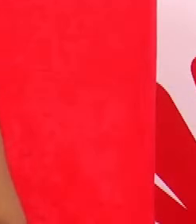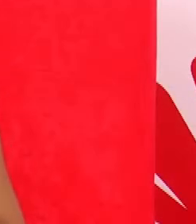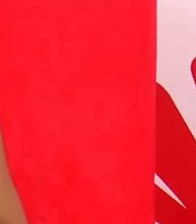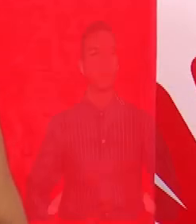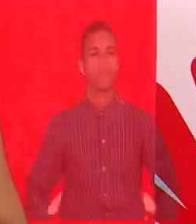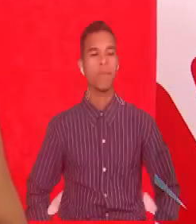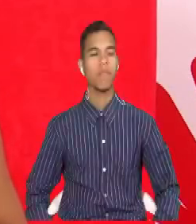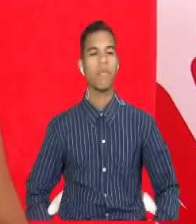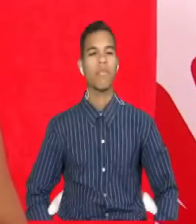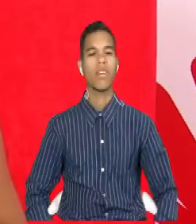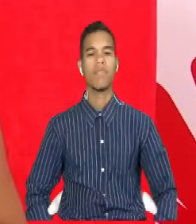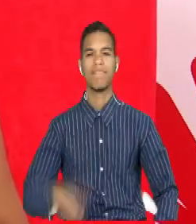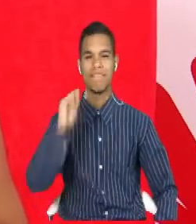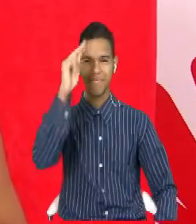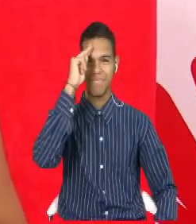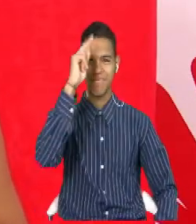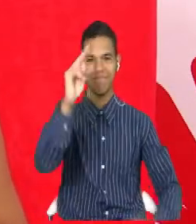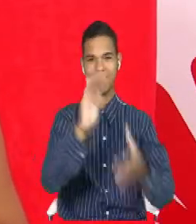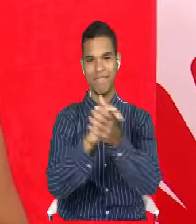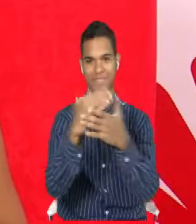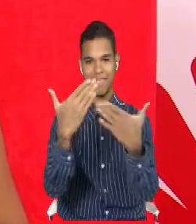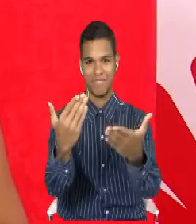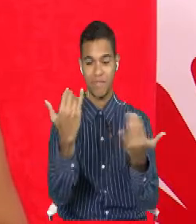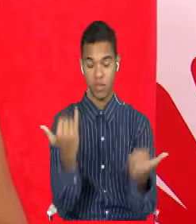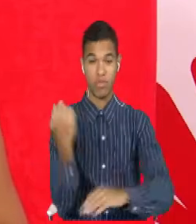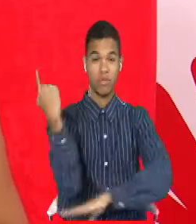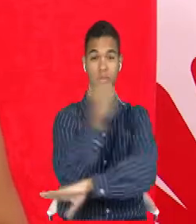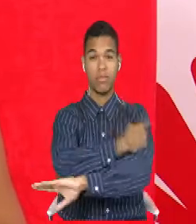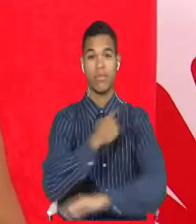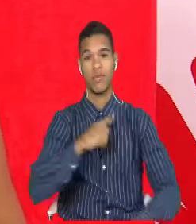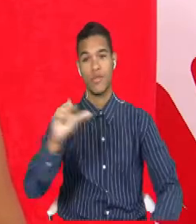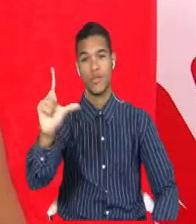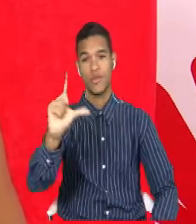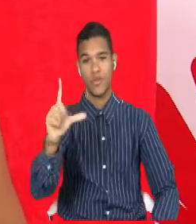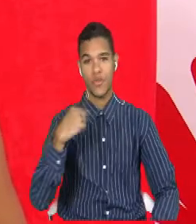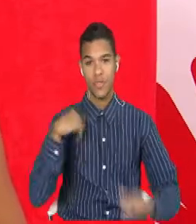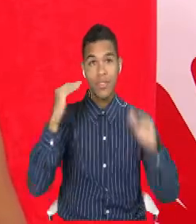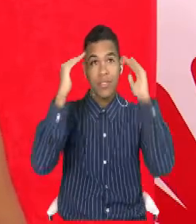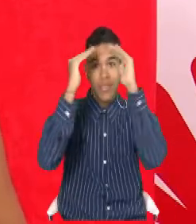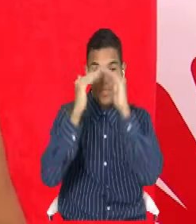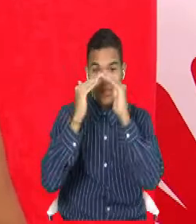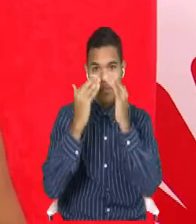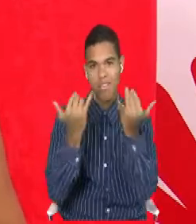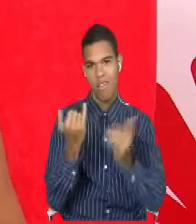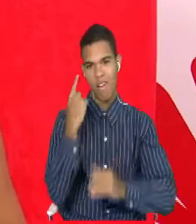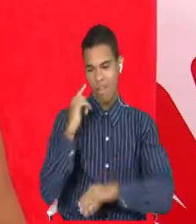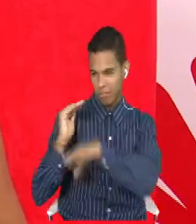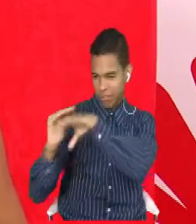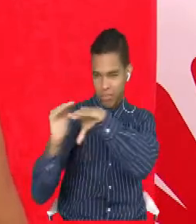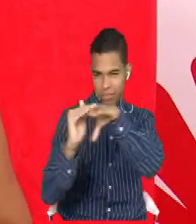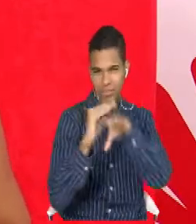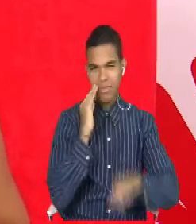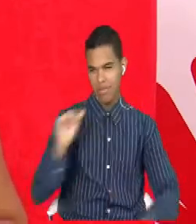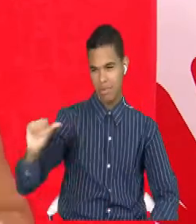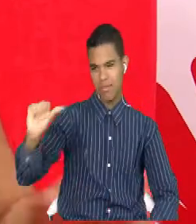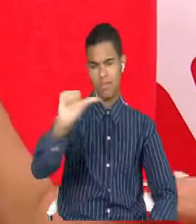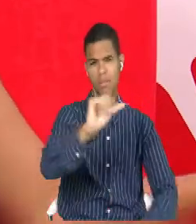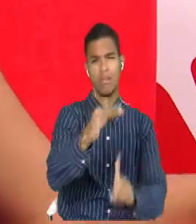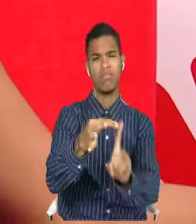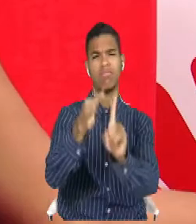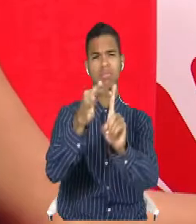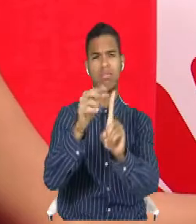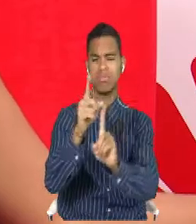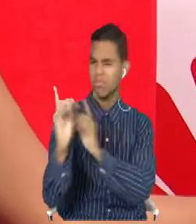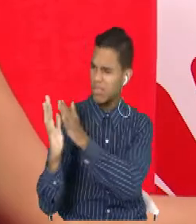Hola, qué rico saludarlos en esta mañana de lunes aquí en casa. Hoy, como siempre, con invitadas súper especiales que vienen a